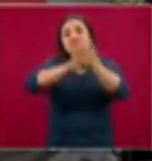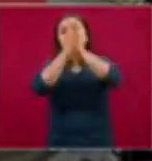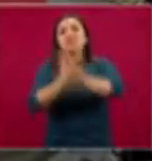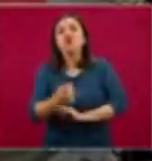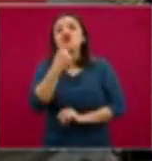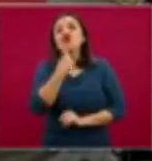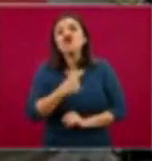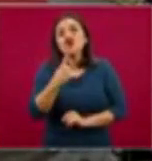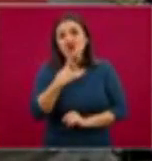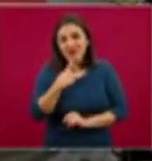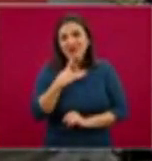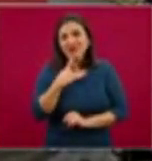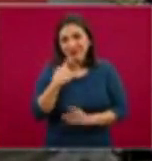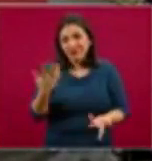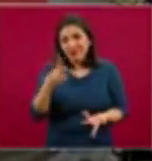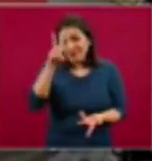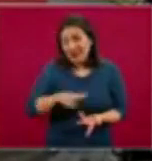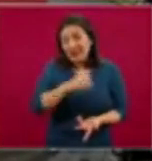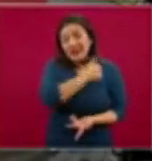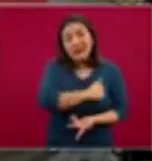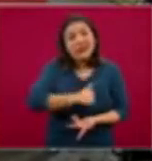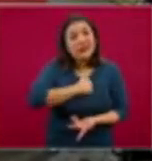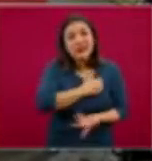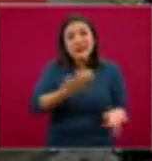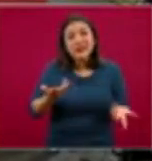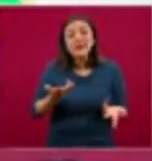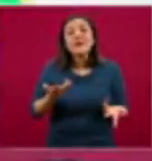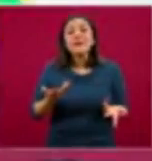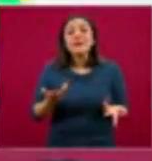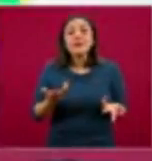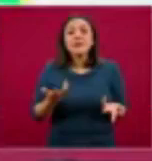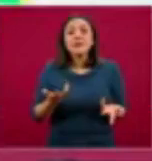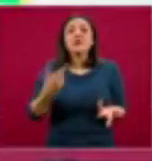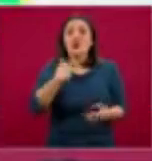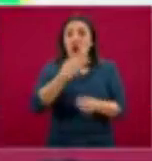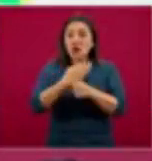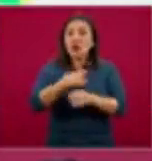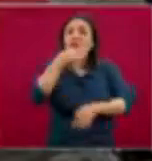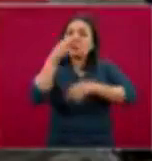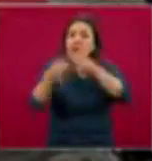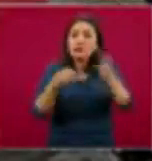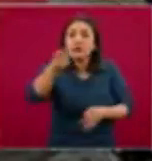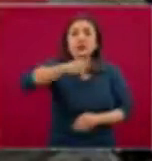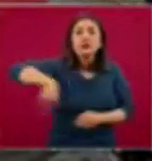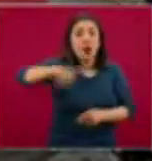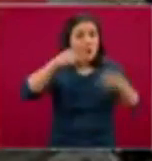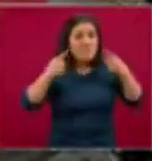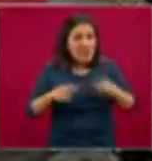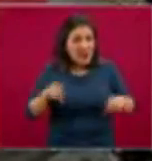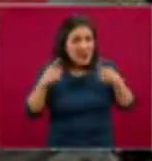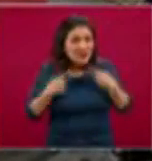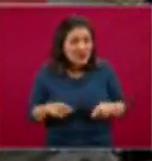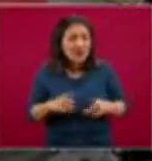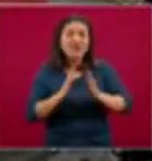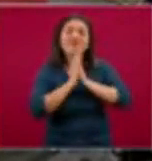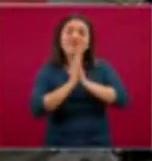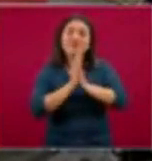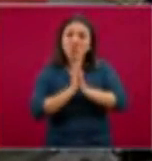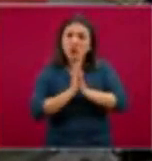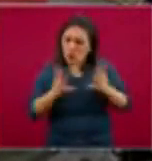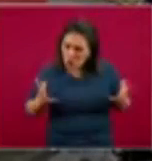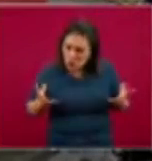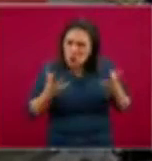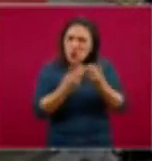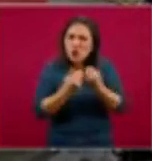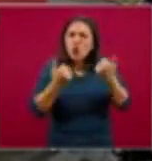rojo, desafortunadamente, y hacemos un llamado a la población para que, en conjunto con